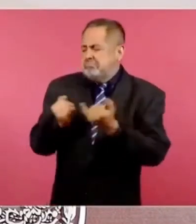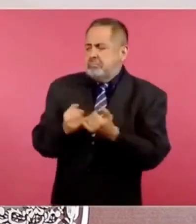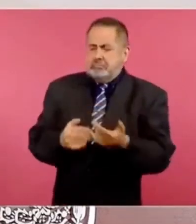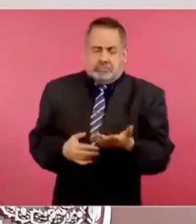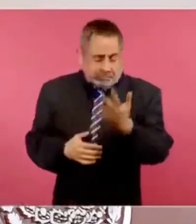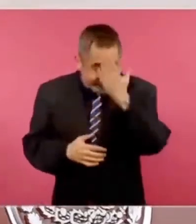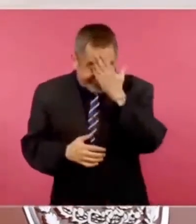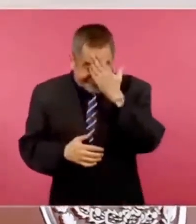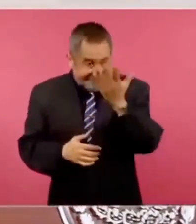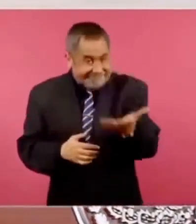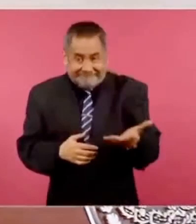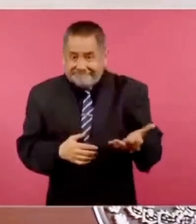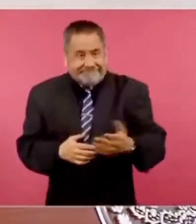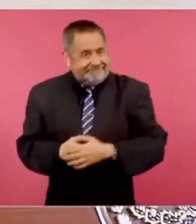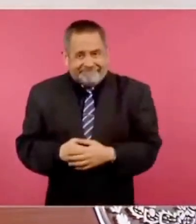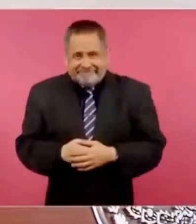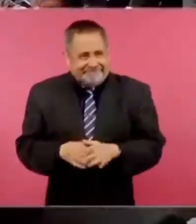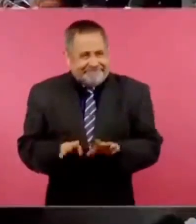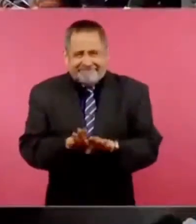Pero estamos hablando